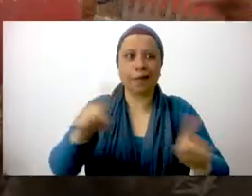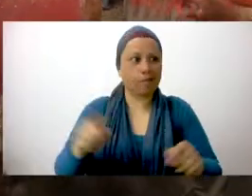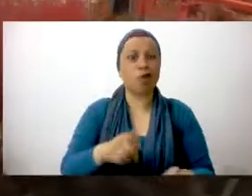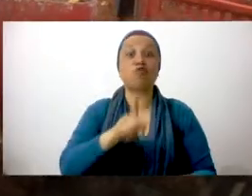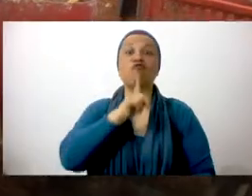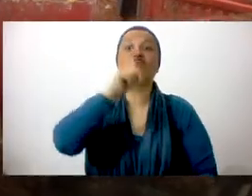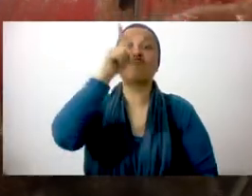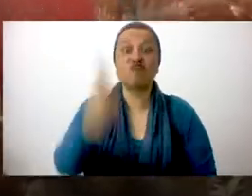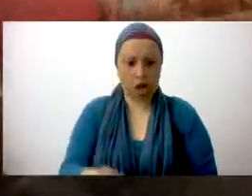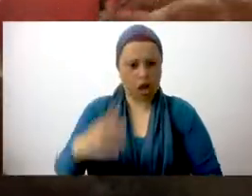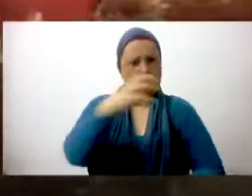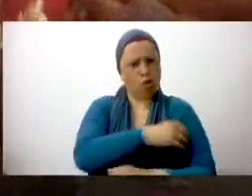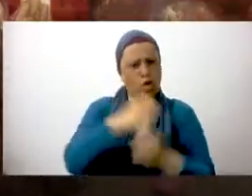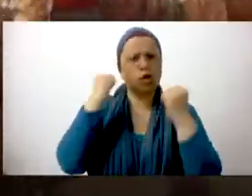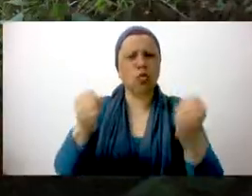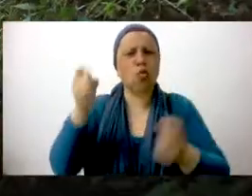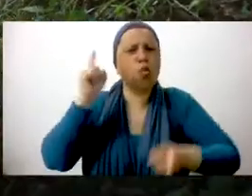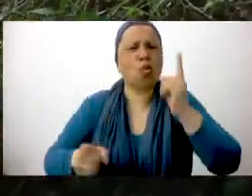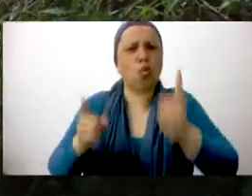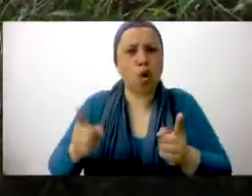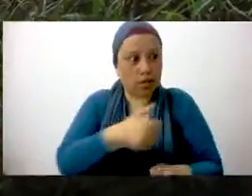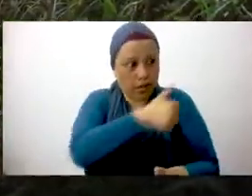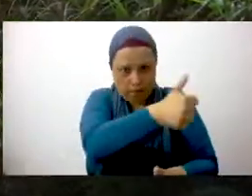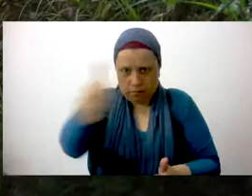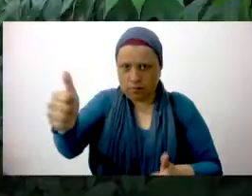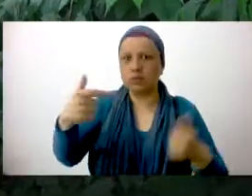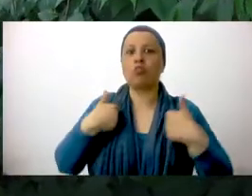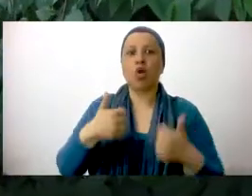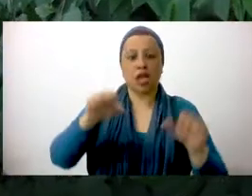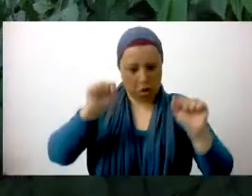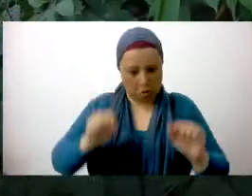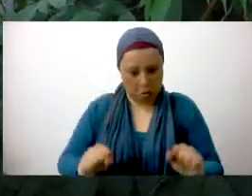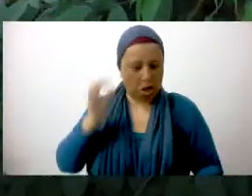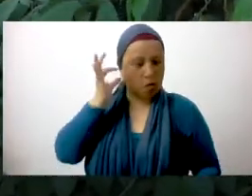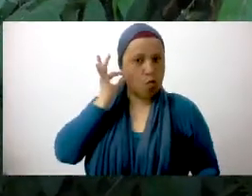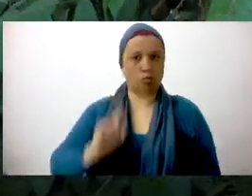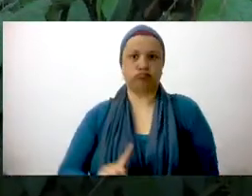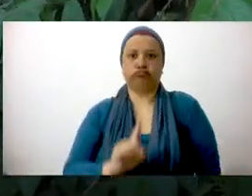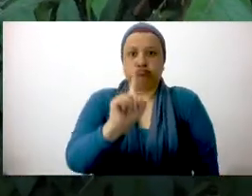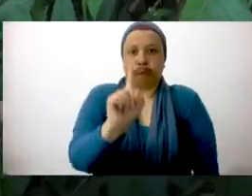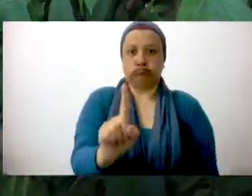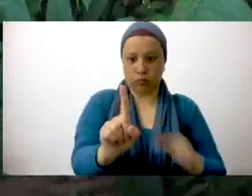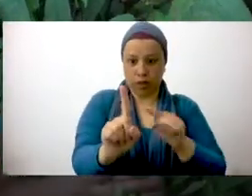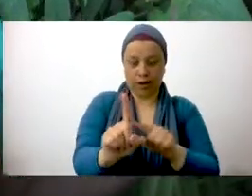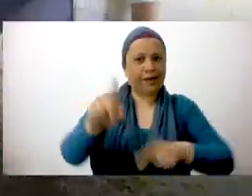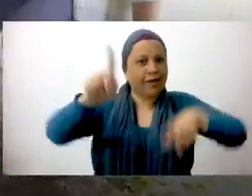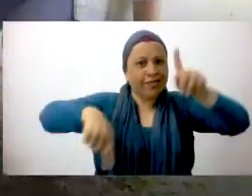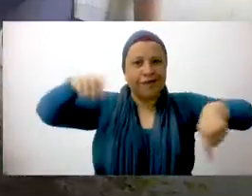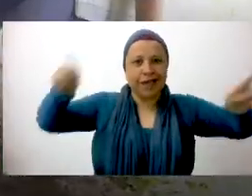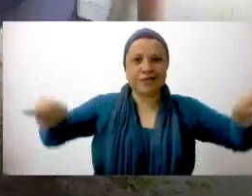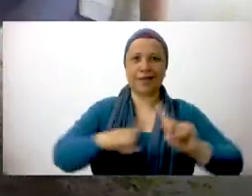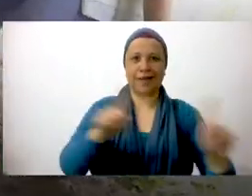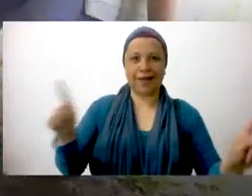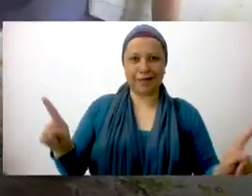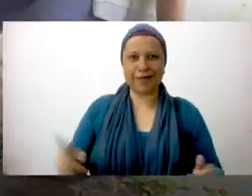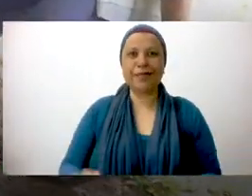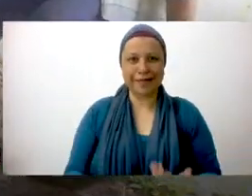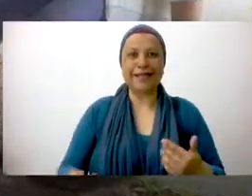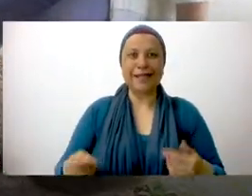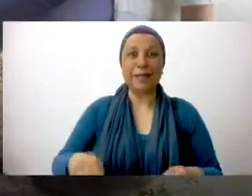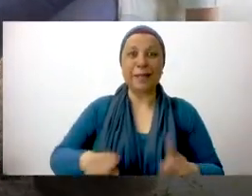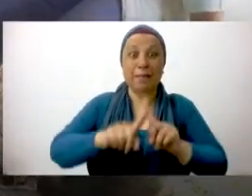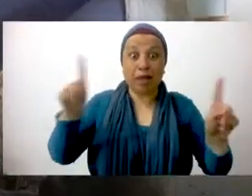no solo económico, sino con el que es verdaderamente trascendental, aquel que es capaz de colocar a las mujeres desde